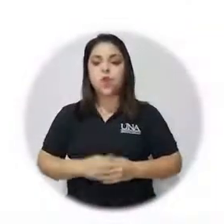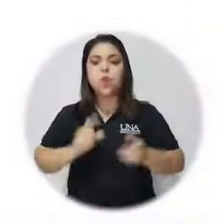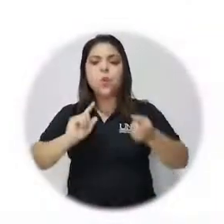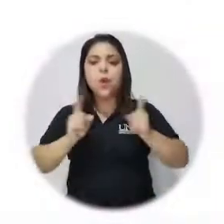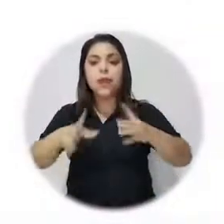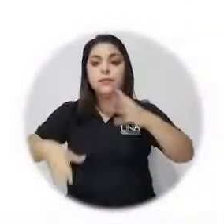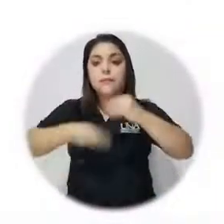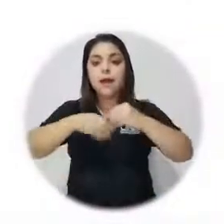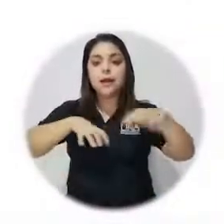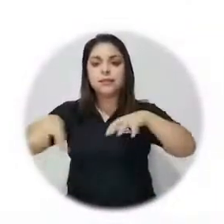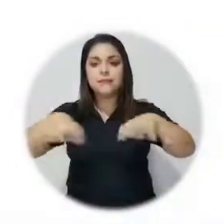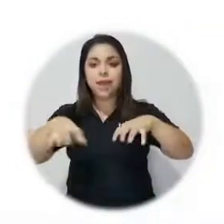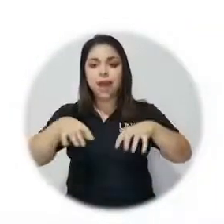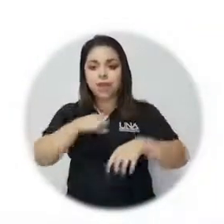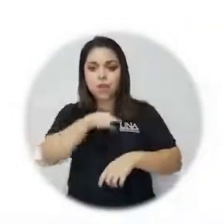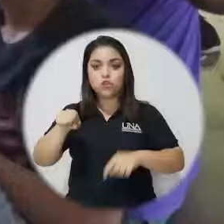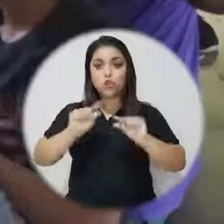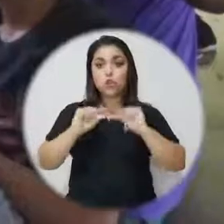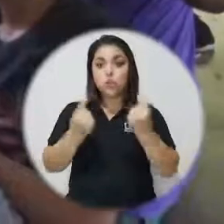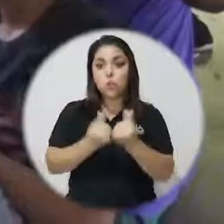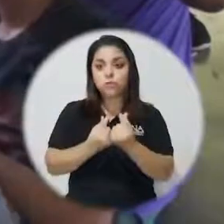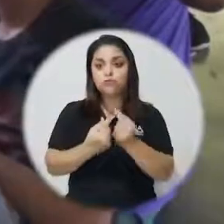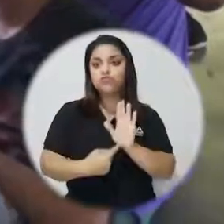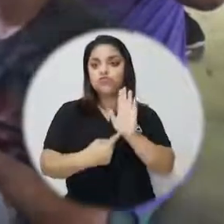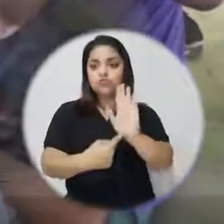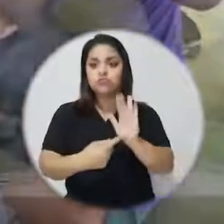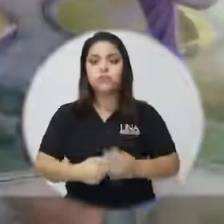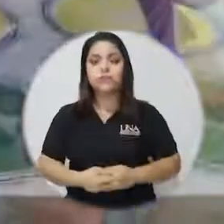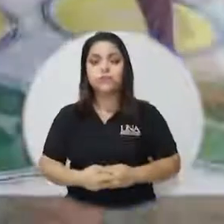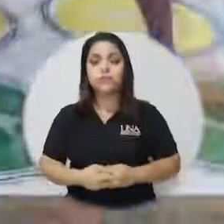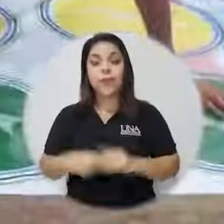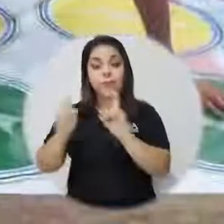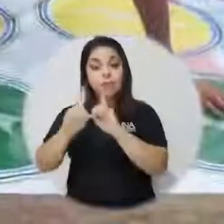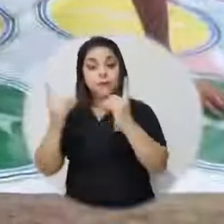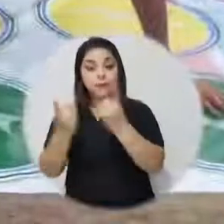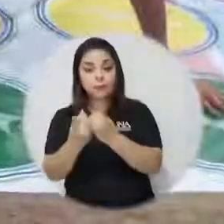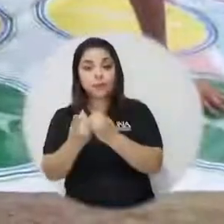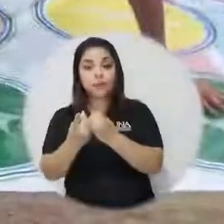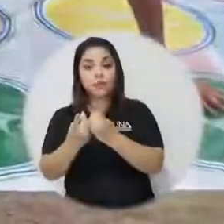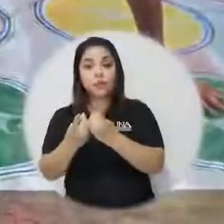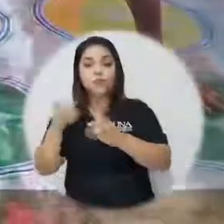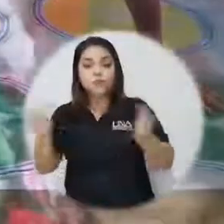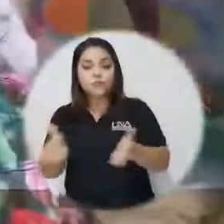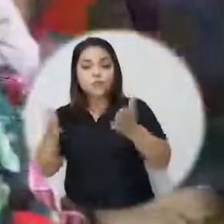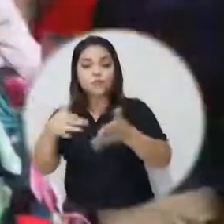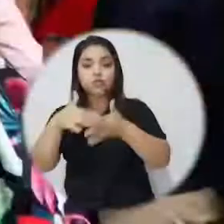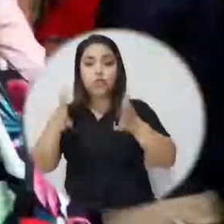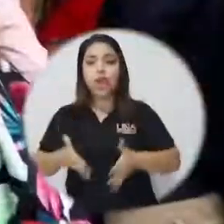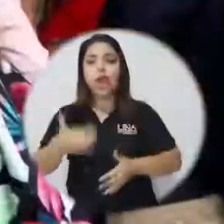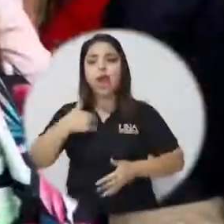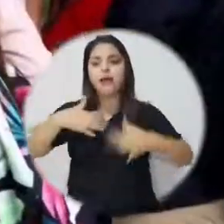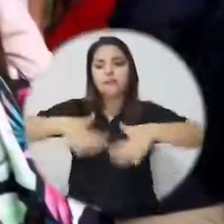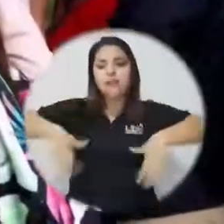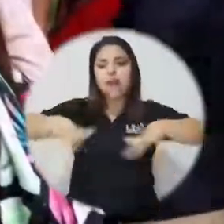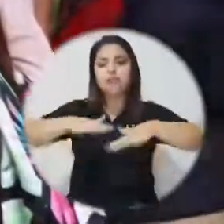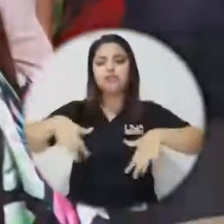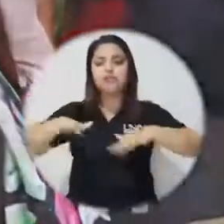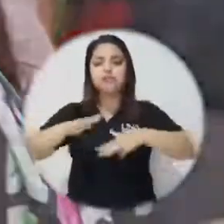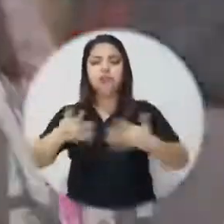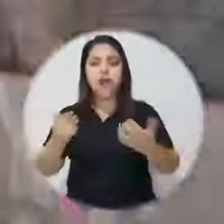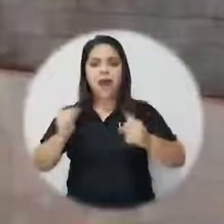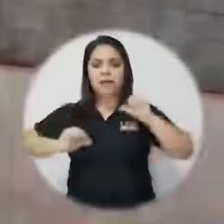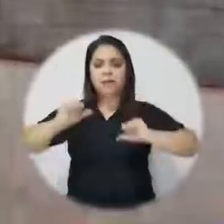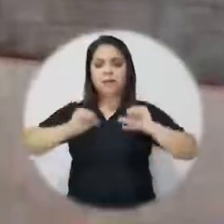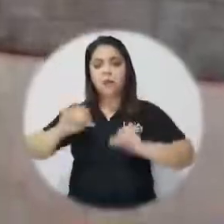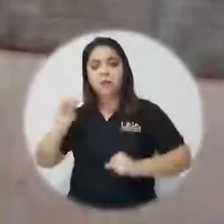tienen además de los grupos representativos? El Departamento de Promoción Estudiantil ofrece espacios de expresión artística, la